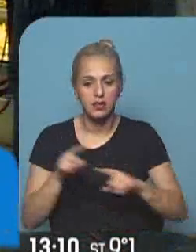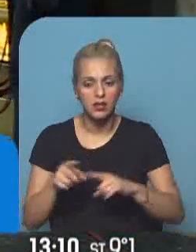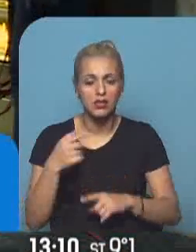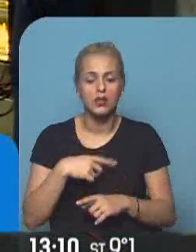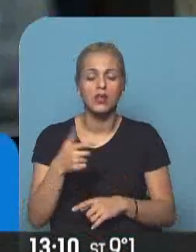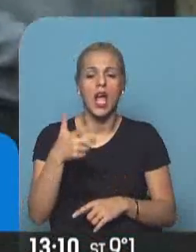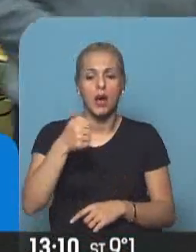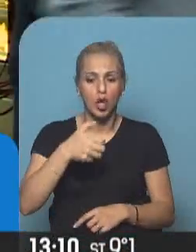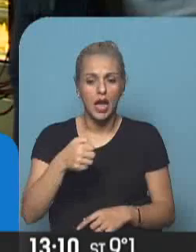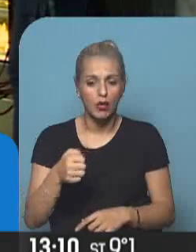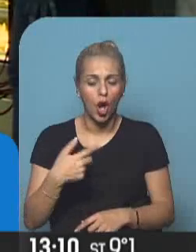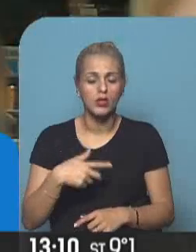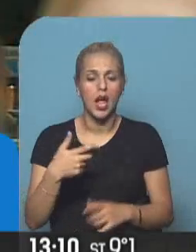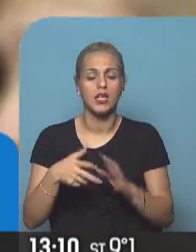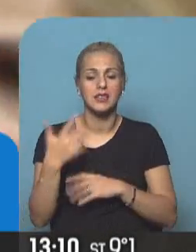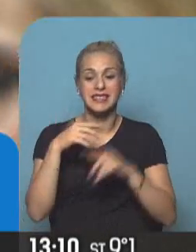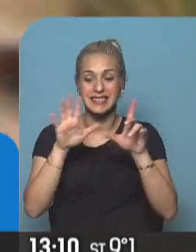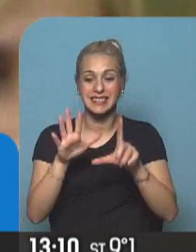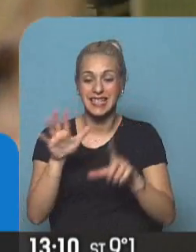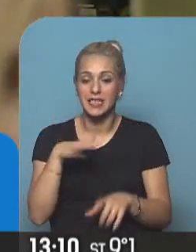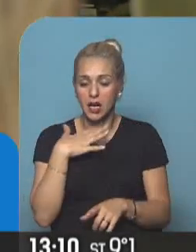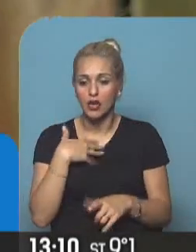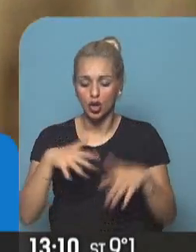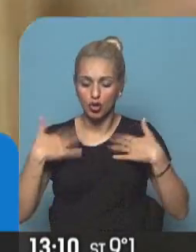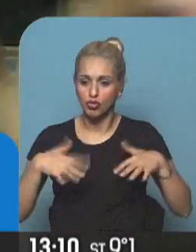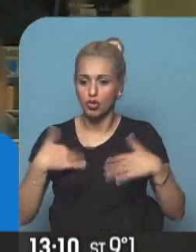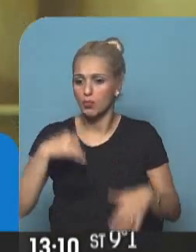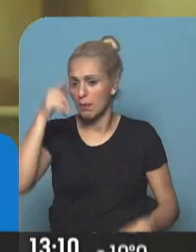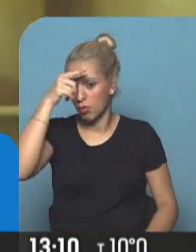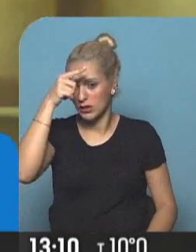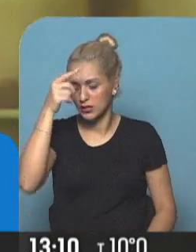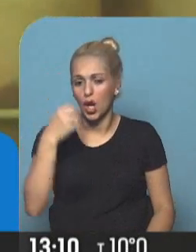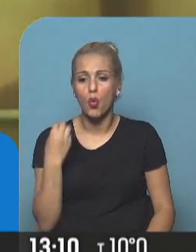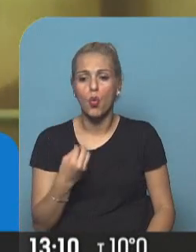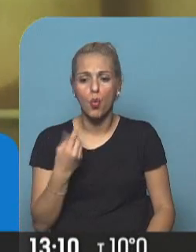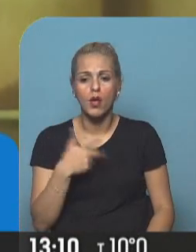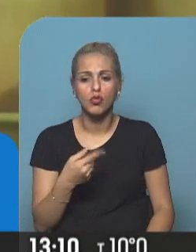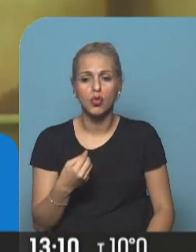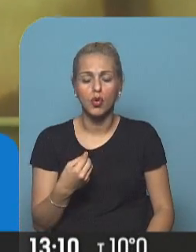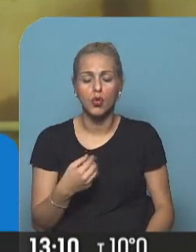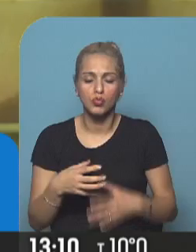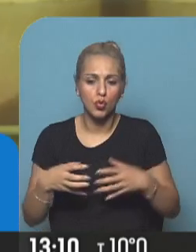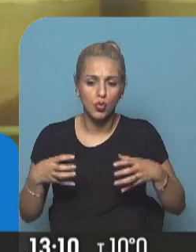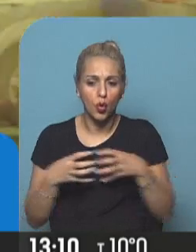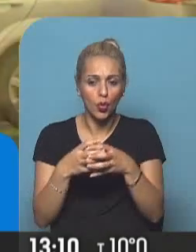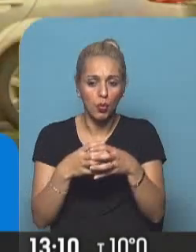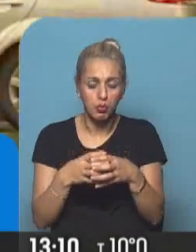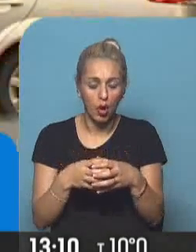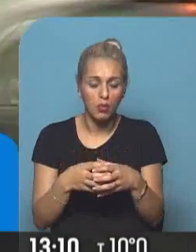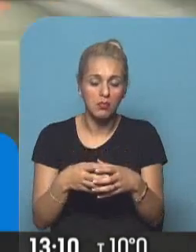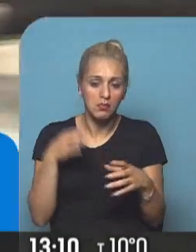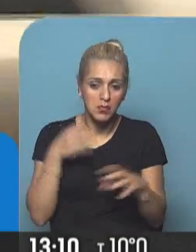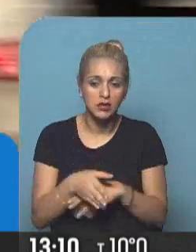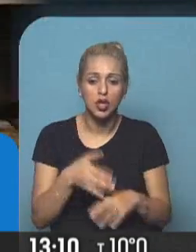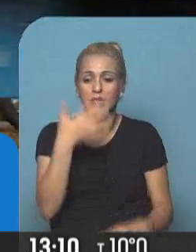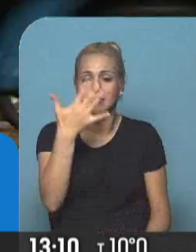Los 7 delincuentes estaban vestidos de policía. Todo sucedió cuando un grupo comando se presentó cerca de las